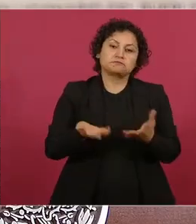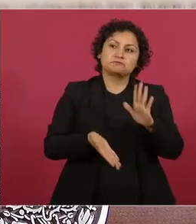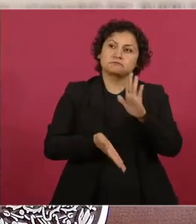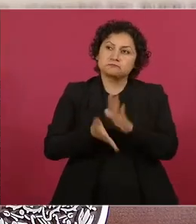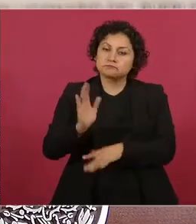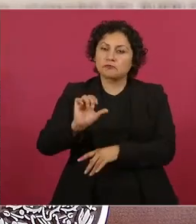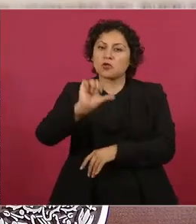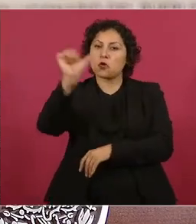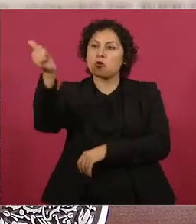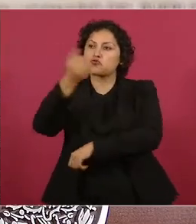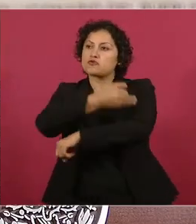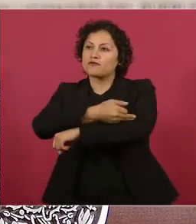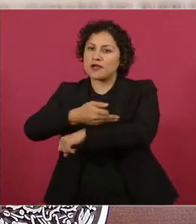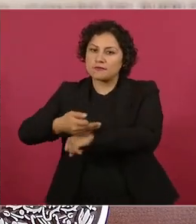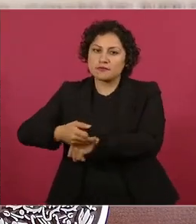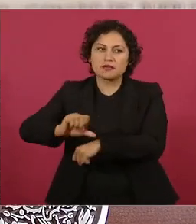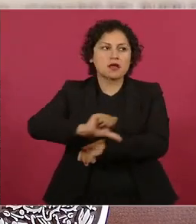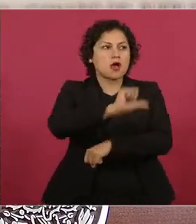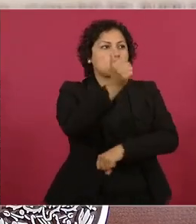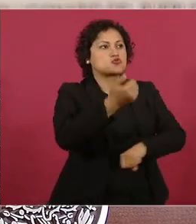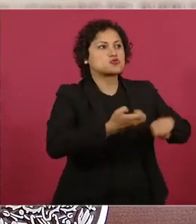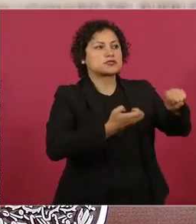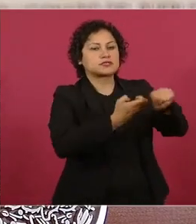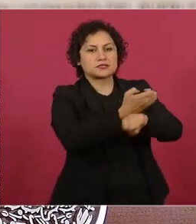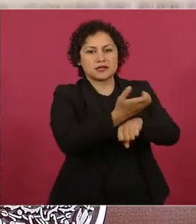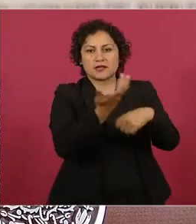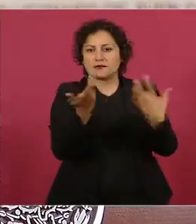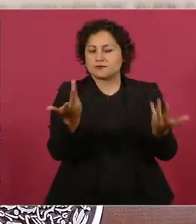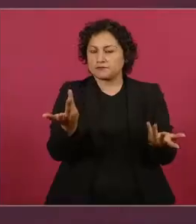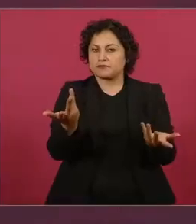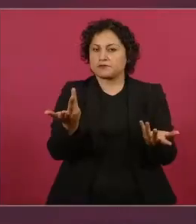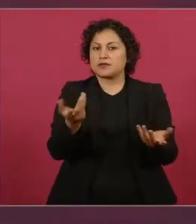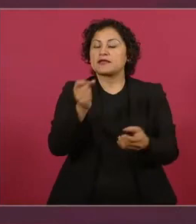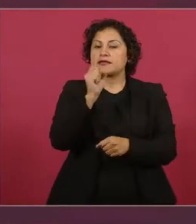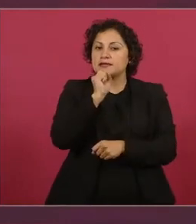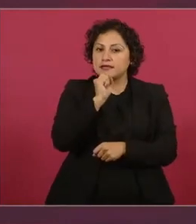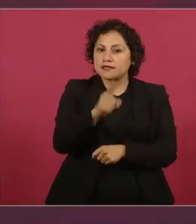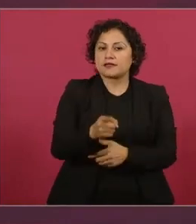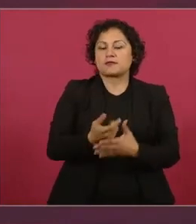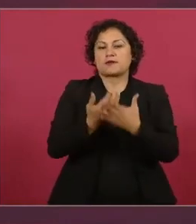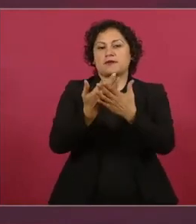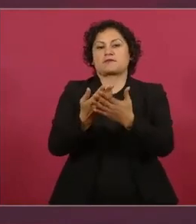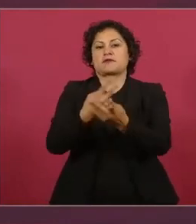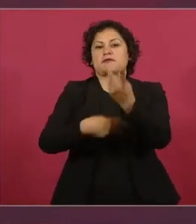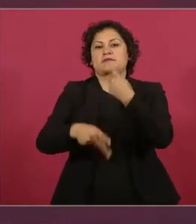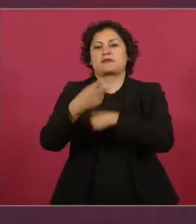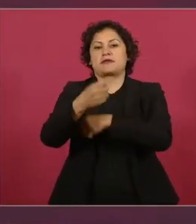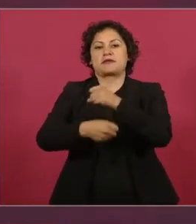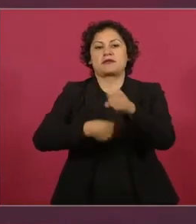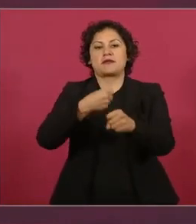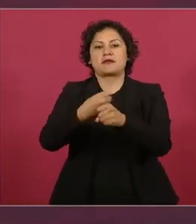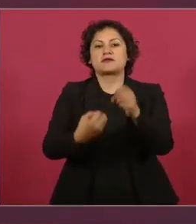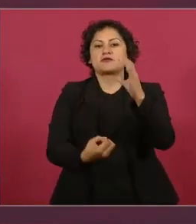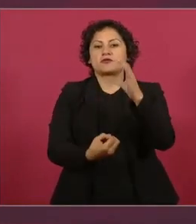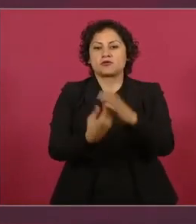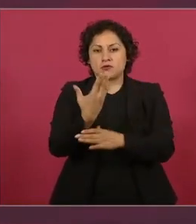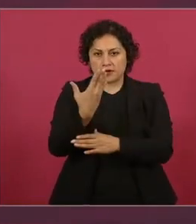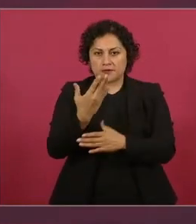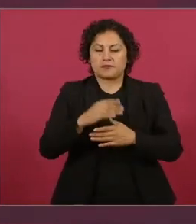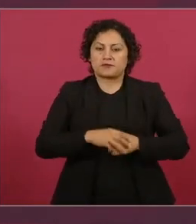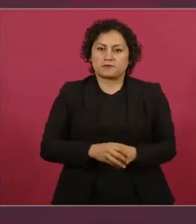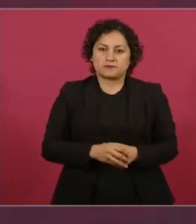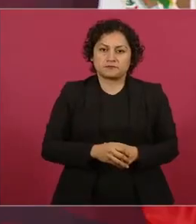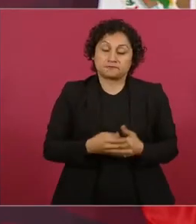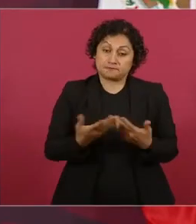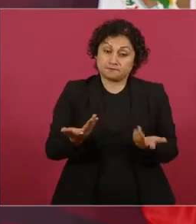familiares, a otros estados y a pasar año nuevo afuera. El